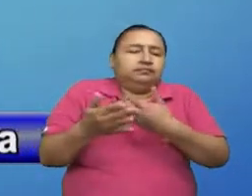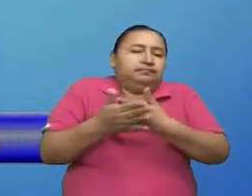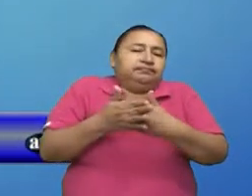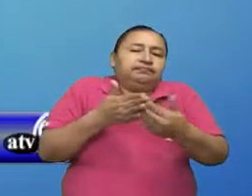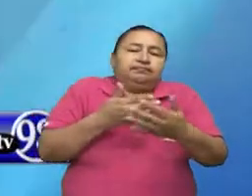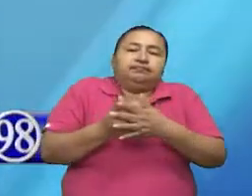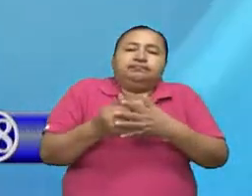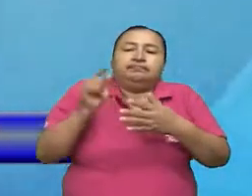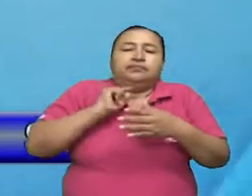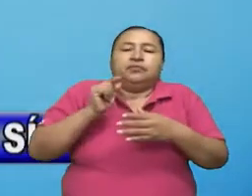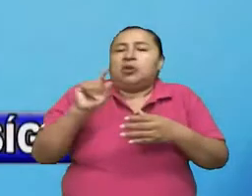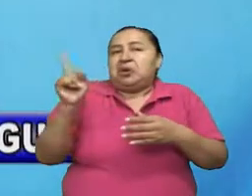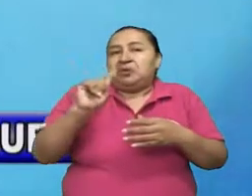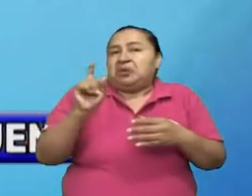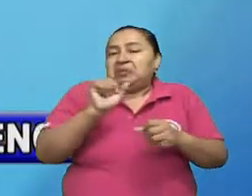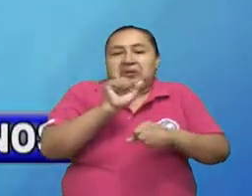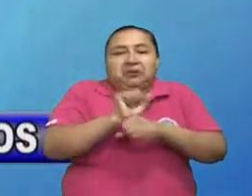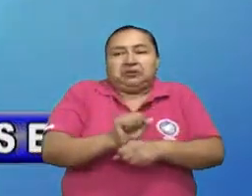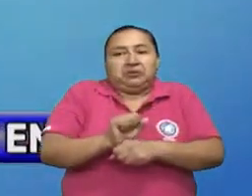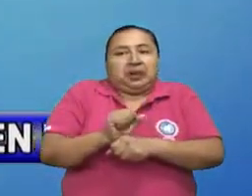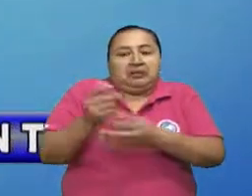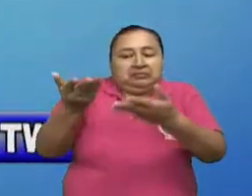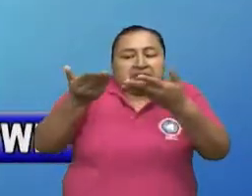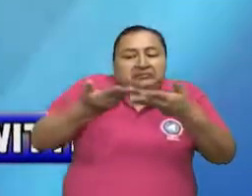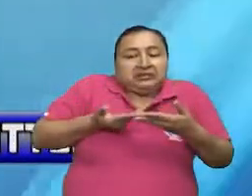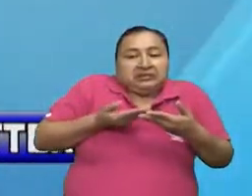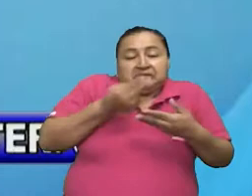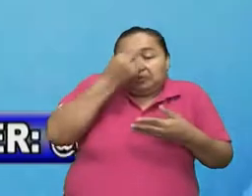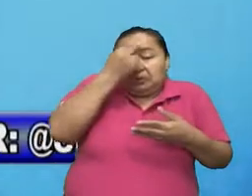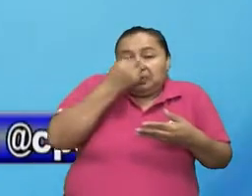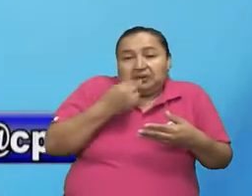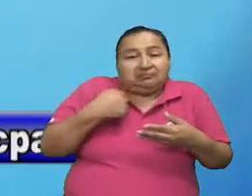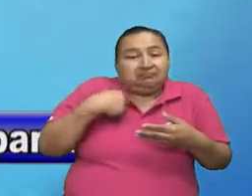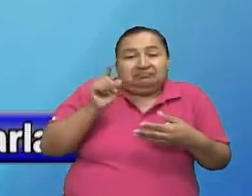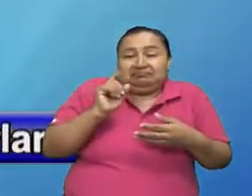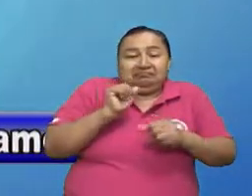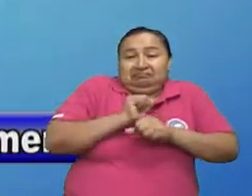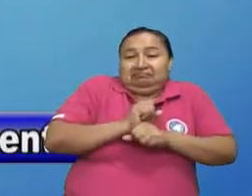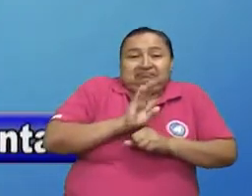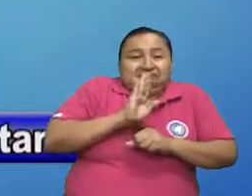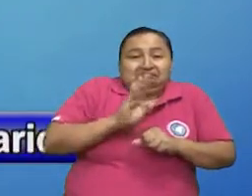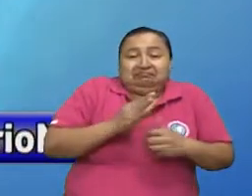no estamos acostumbrados a recibir honores porque